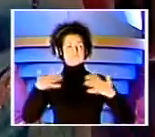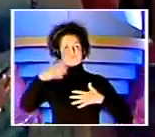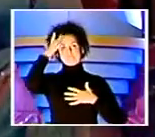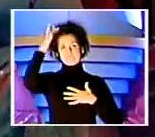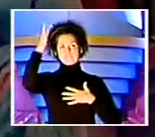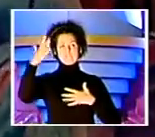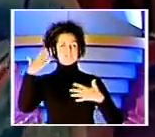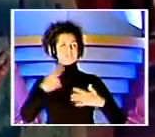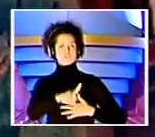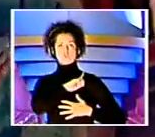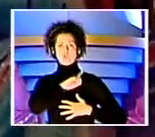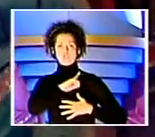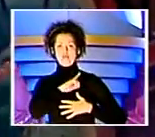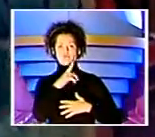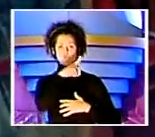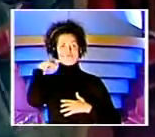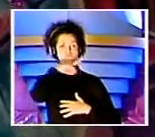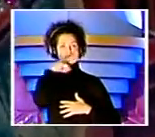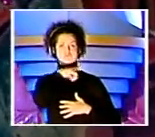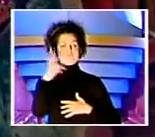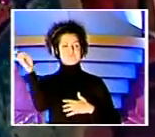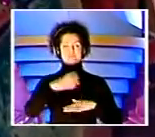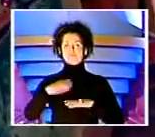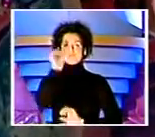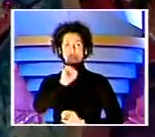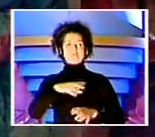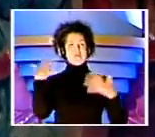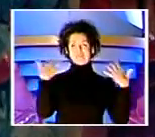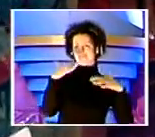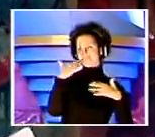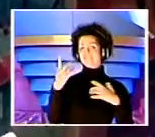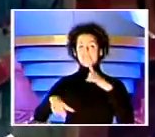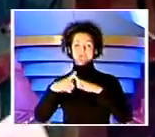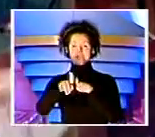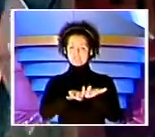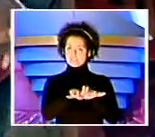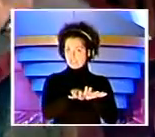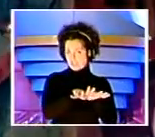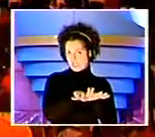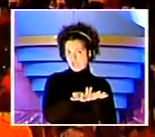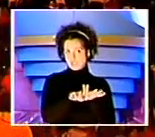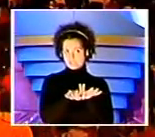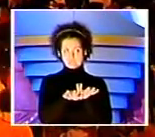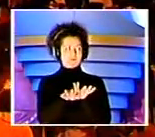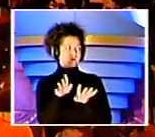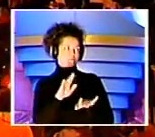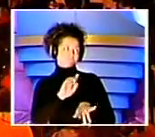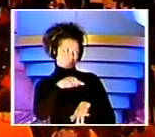ruso, otro año más venimos a cantar nuestras canciones para divertir y criticar. La próxima vez pongan "venimos de soldado